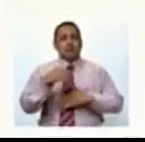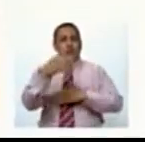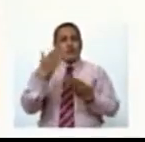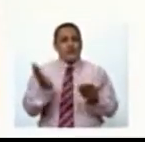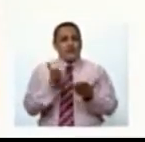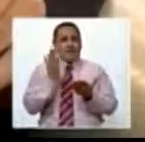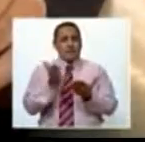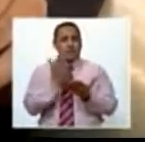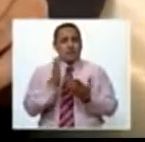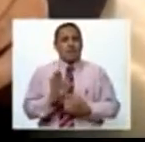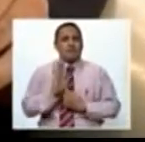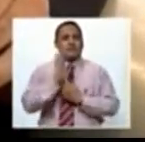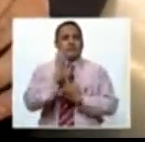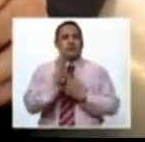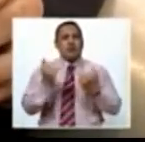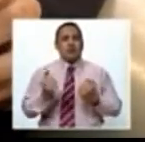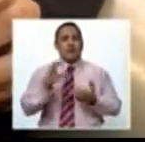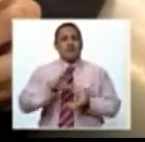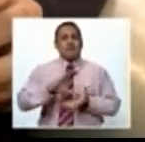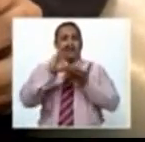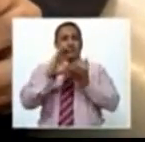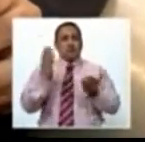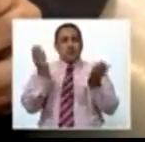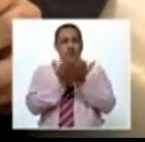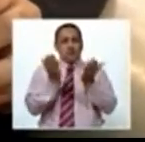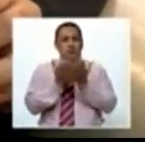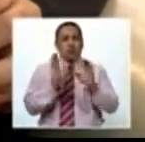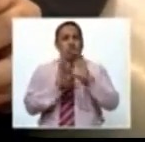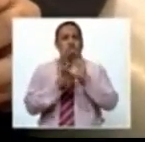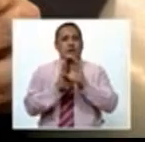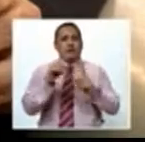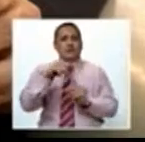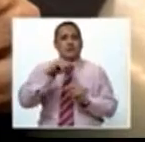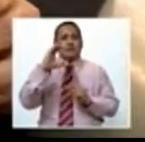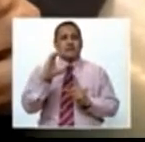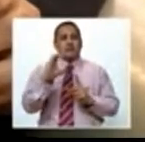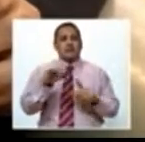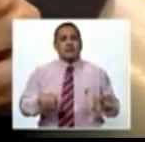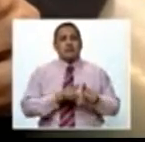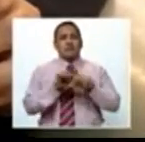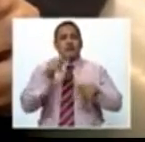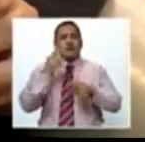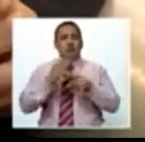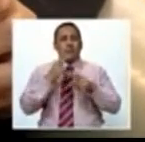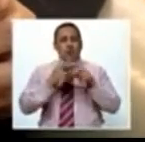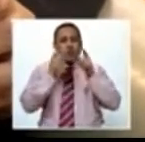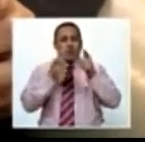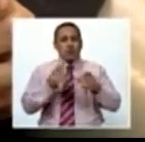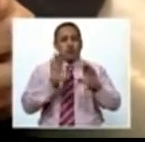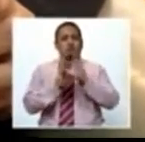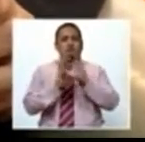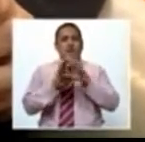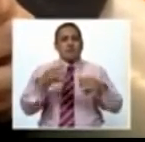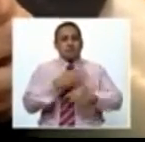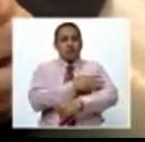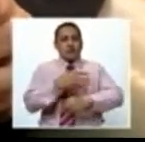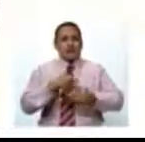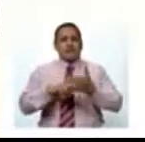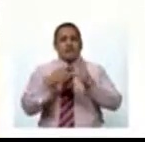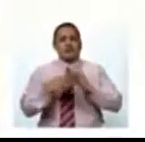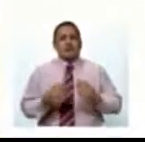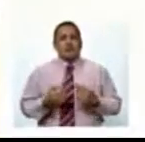que ha publicado el Centro de Estudios Constitucionales del Tribunal Constitucional, denominado El Control Constitucional del Poder. Tiene que